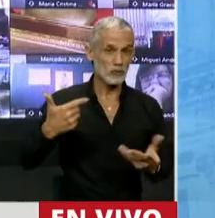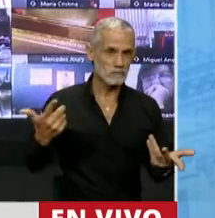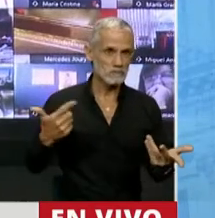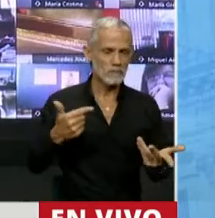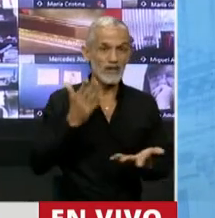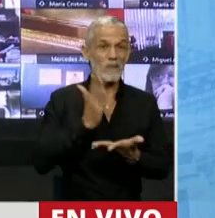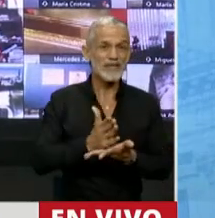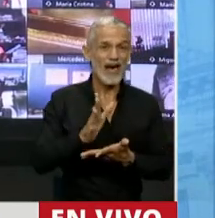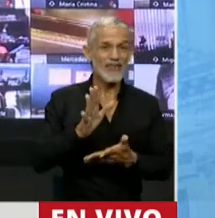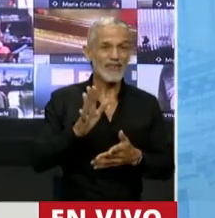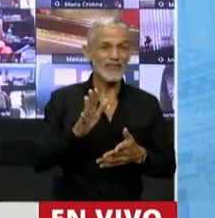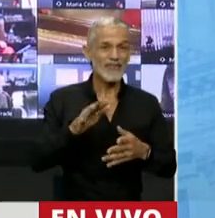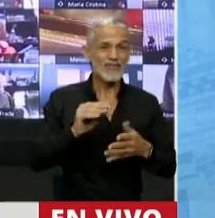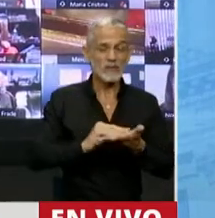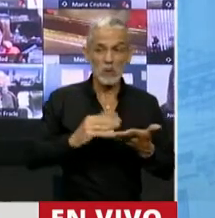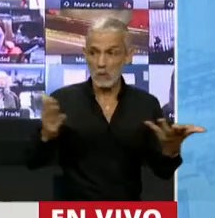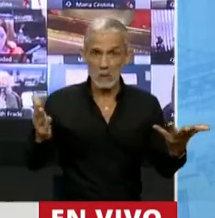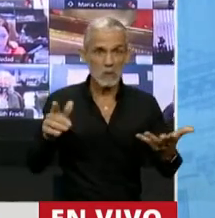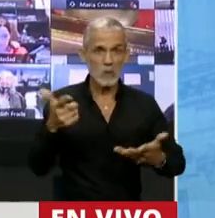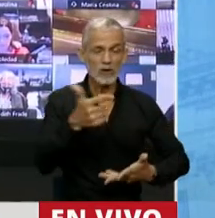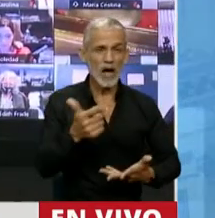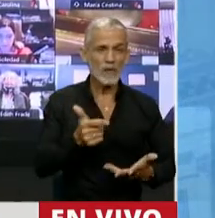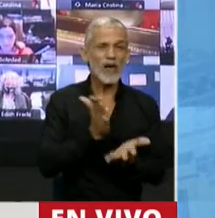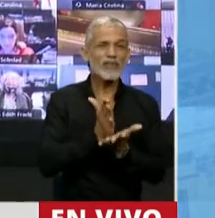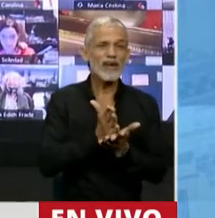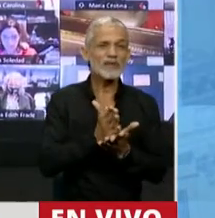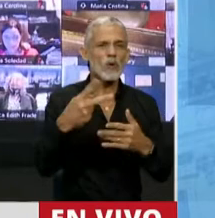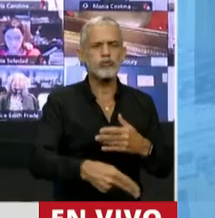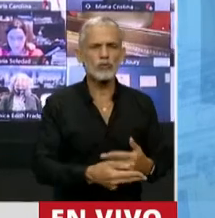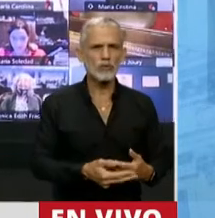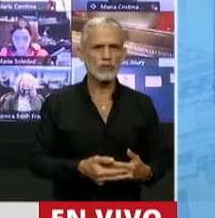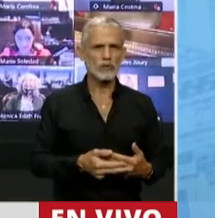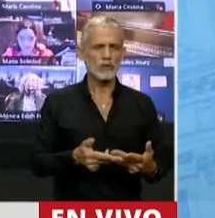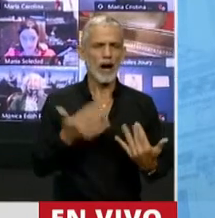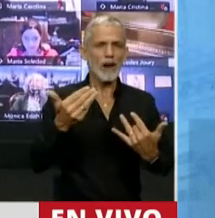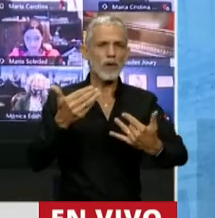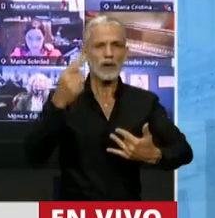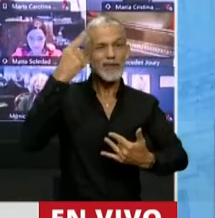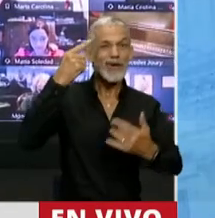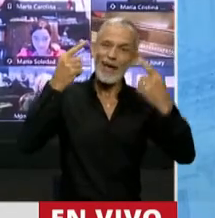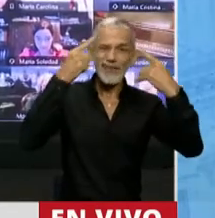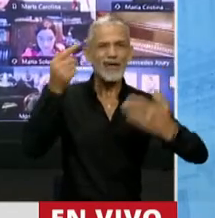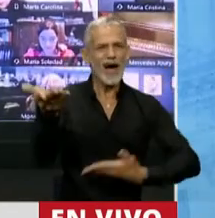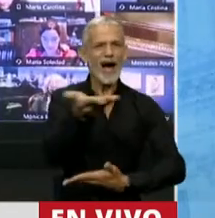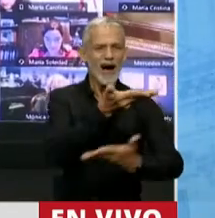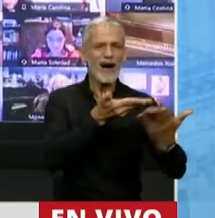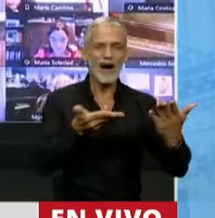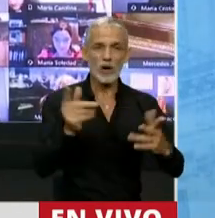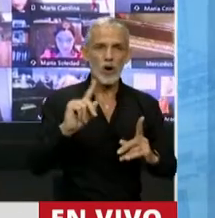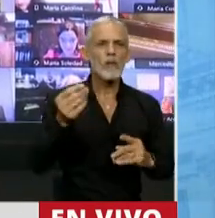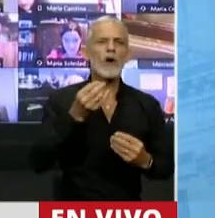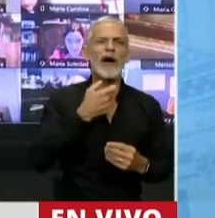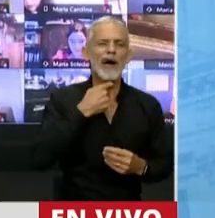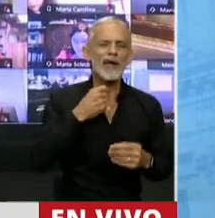mitad no va a tener la posibilidad porque se le va a cercenar el derecho a poder intercambiar ideas porque quieren hacer